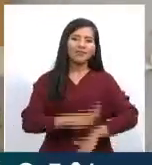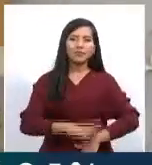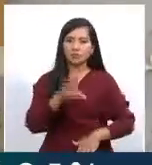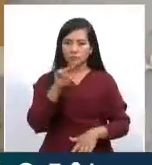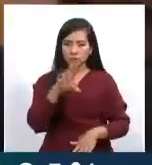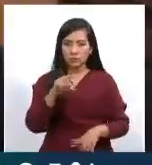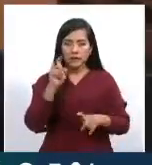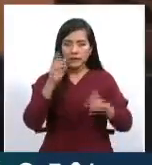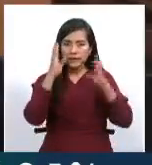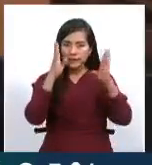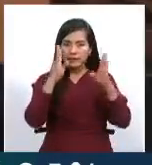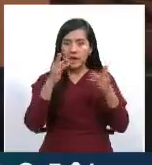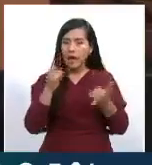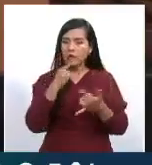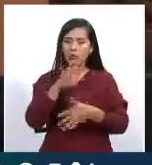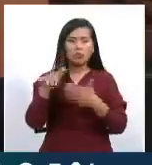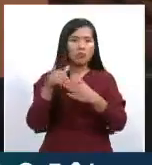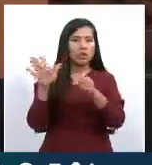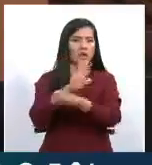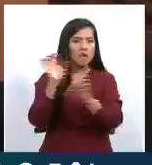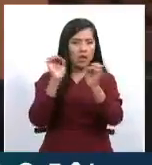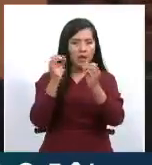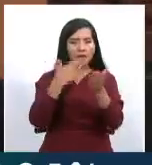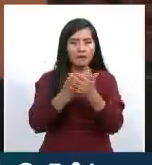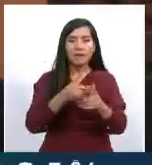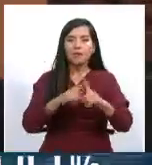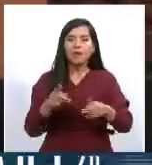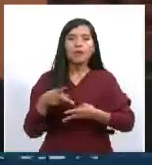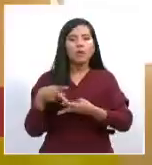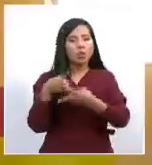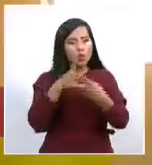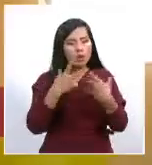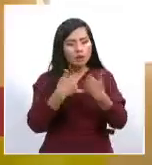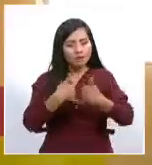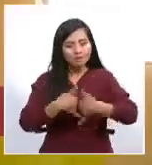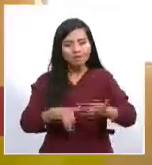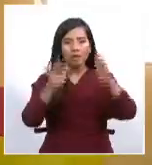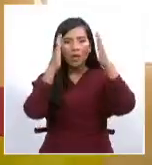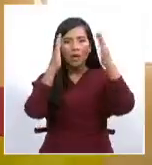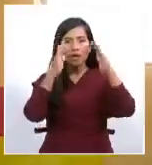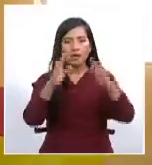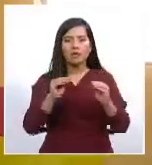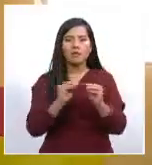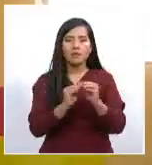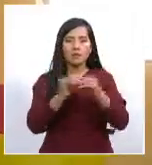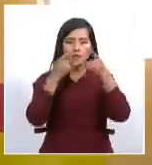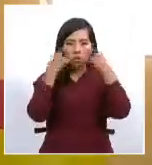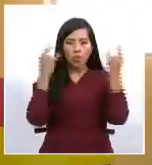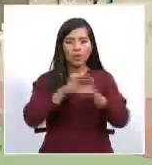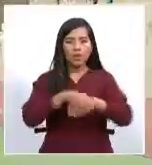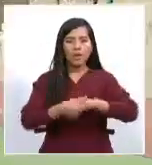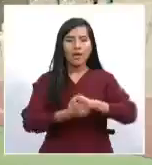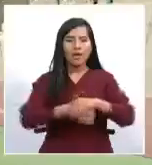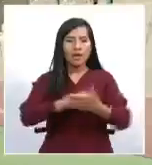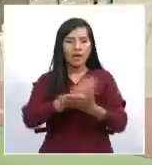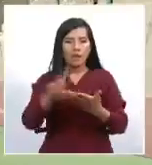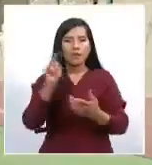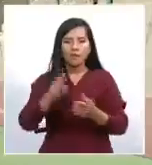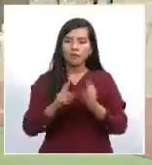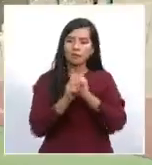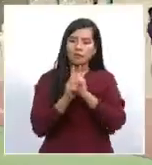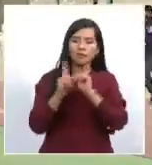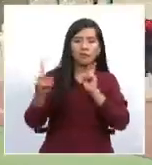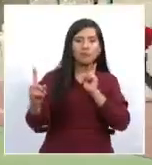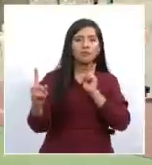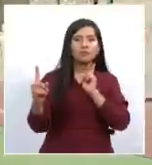de terapia intensiva no se encuentran llenos, debemos mantener la guardia con la utilización de barbijos, lavado de manos y el